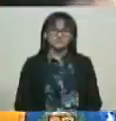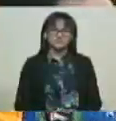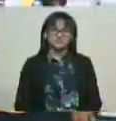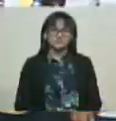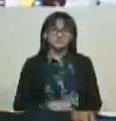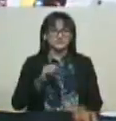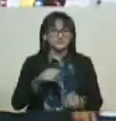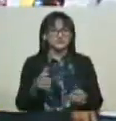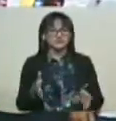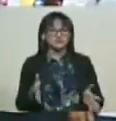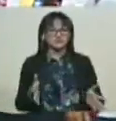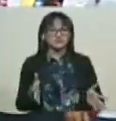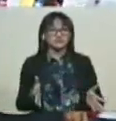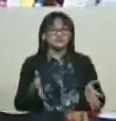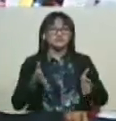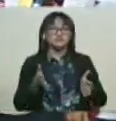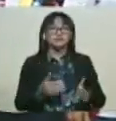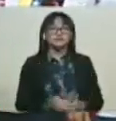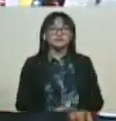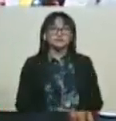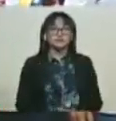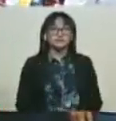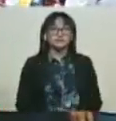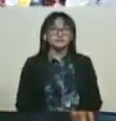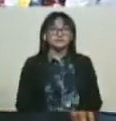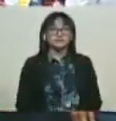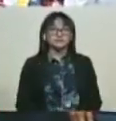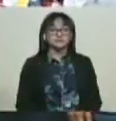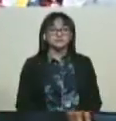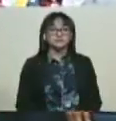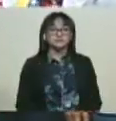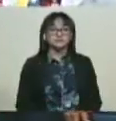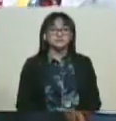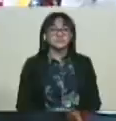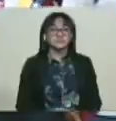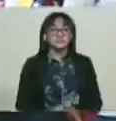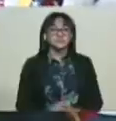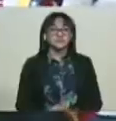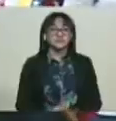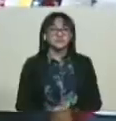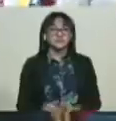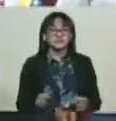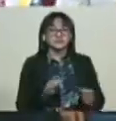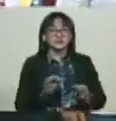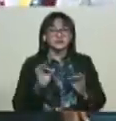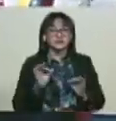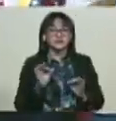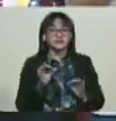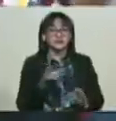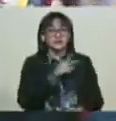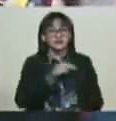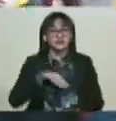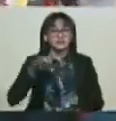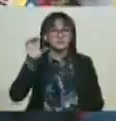vamos a nadar para consolidad carne de la patria